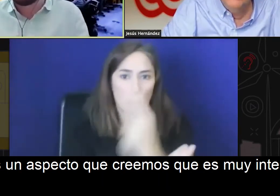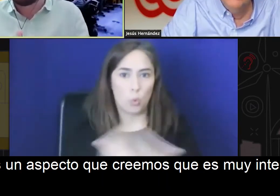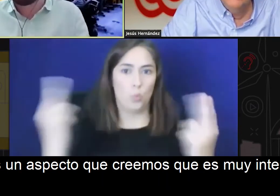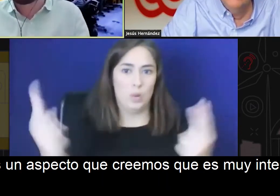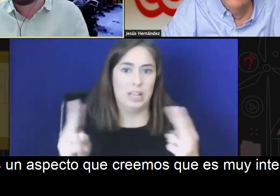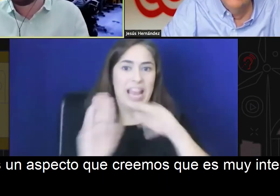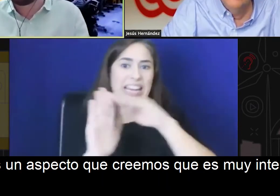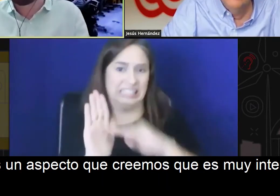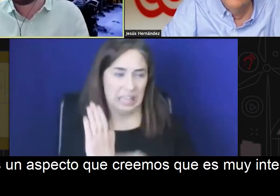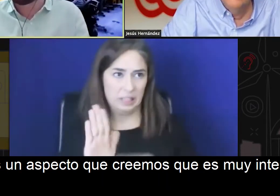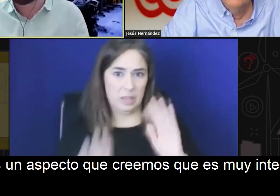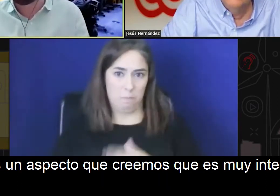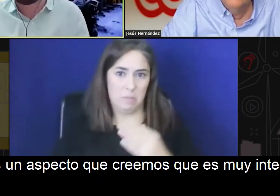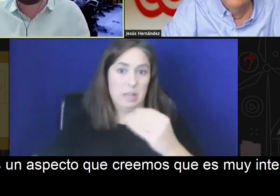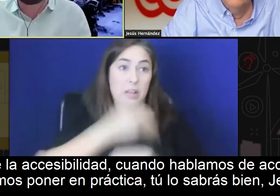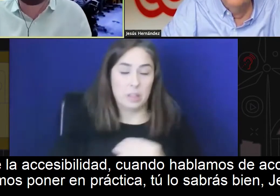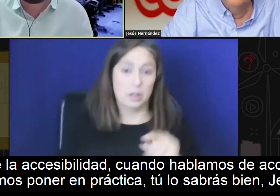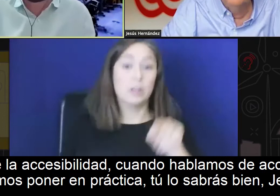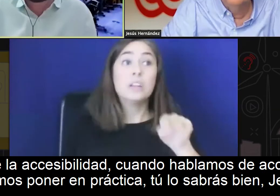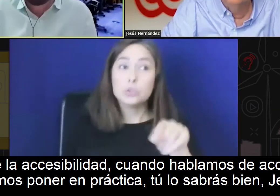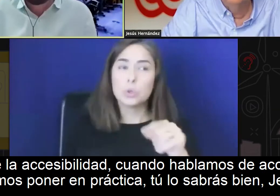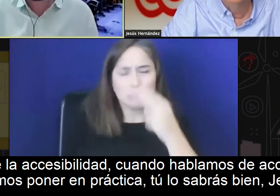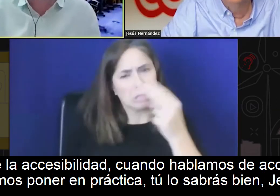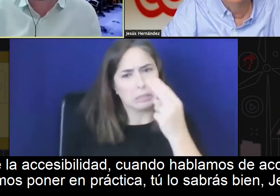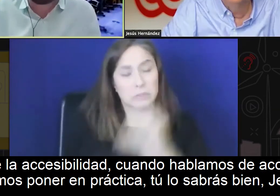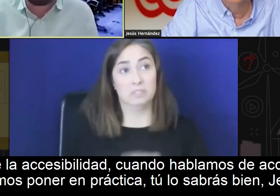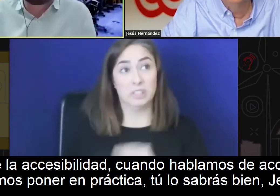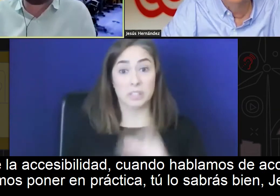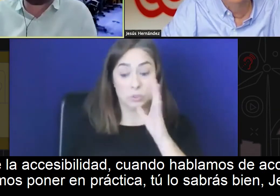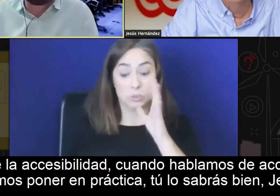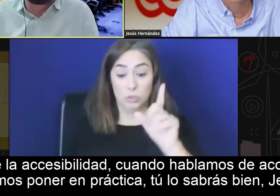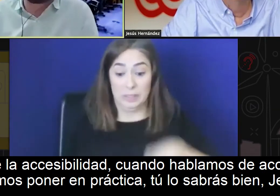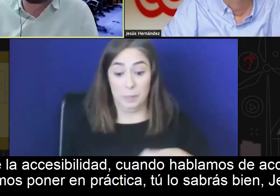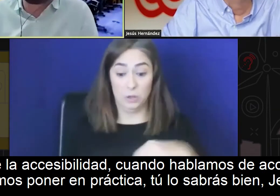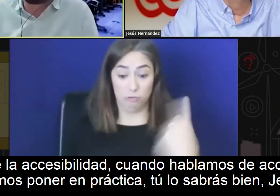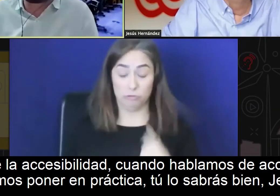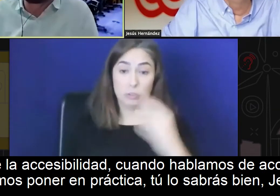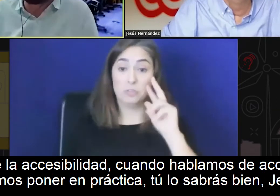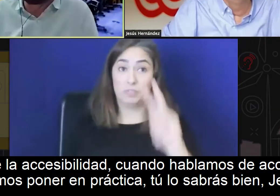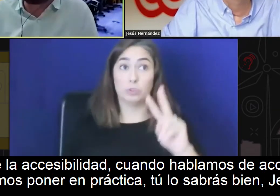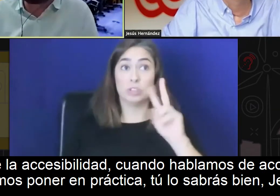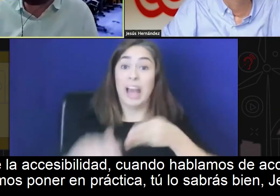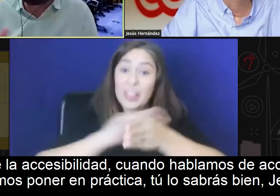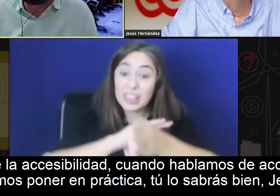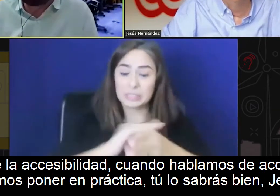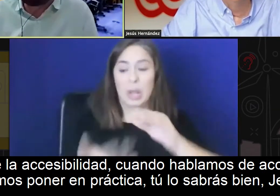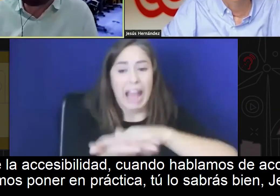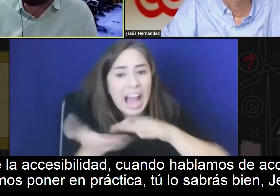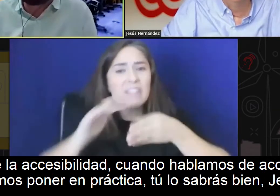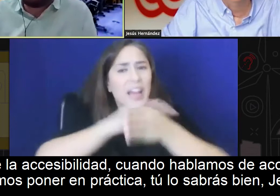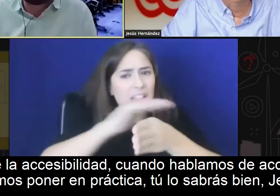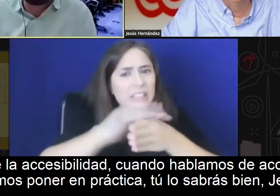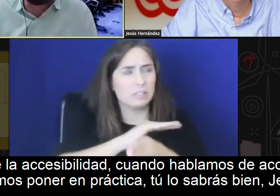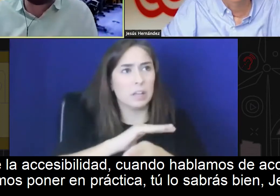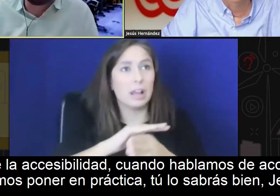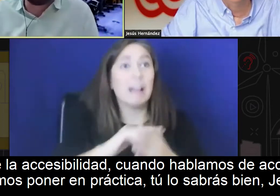aspecto que creemos que es muy interesante. Y luego también está porque la accesibilidad, cuando hablamos de accesibilidad y la queremos poner